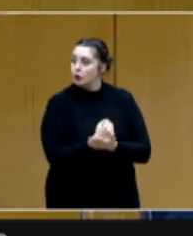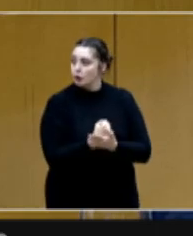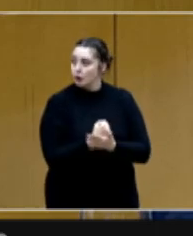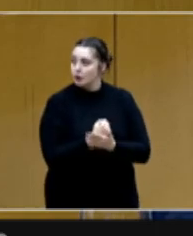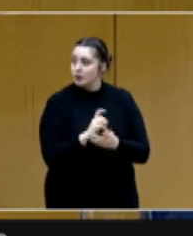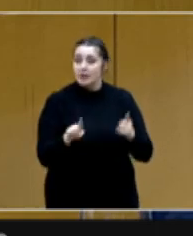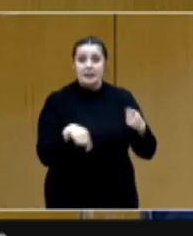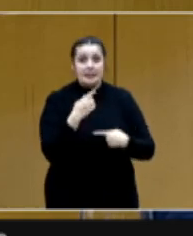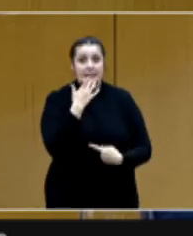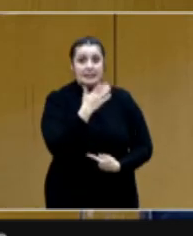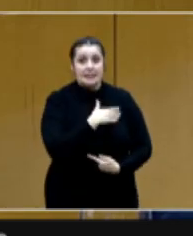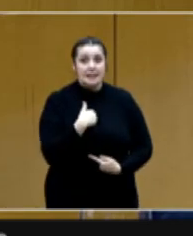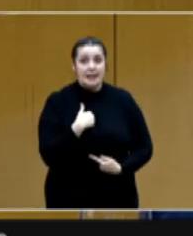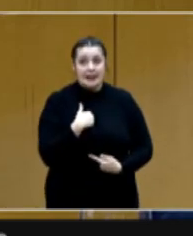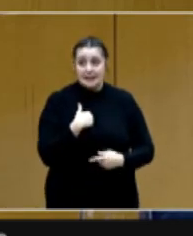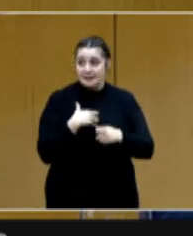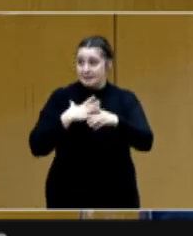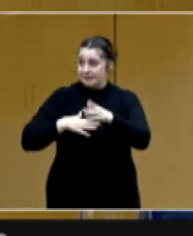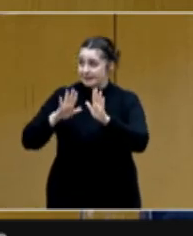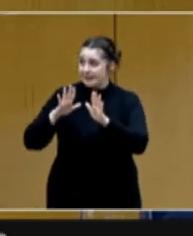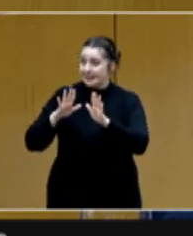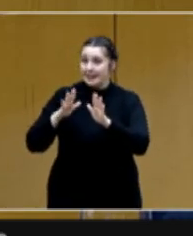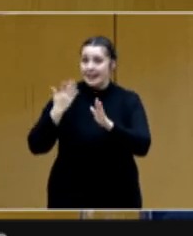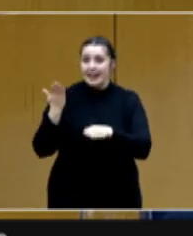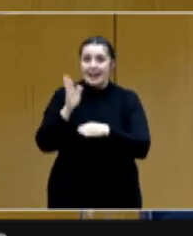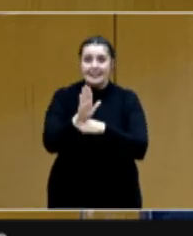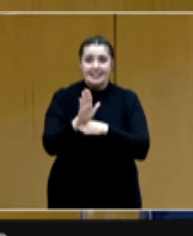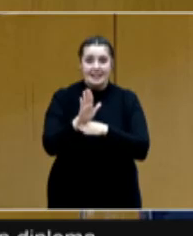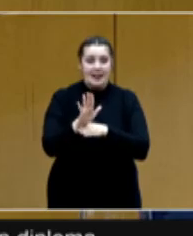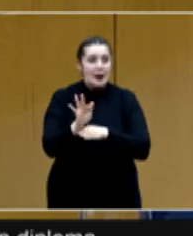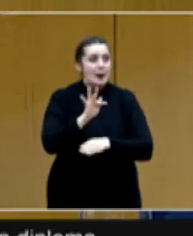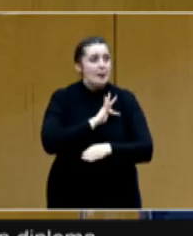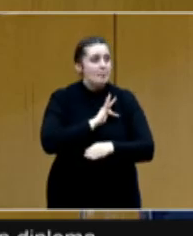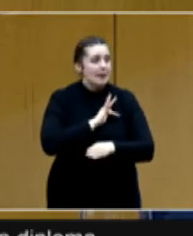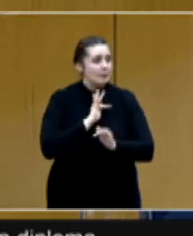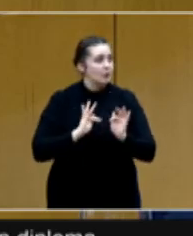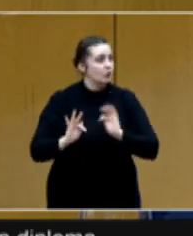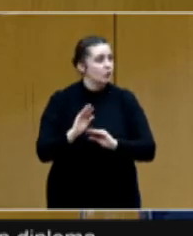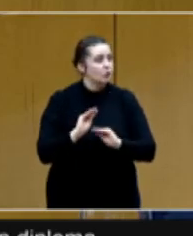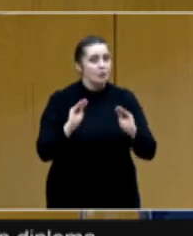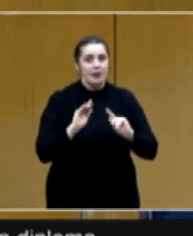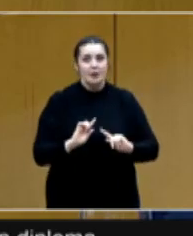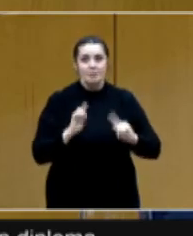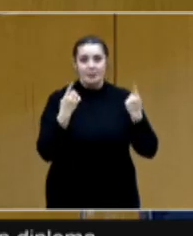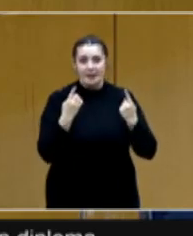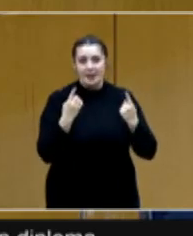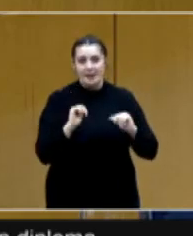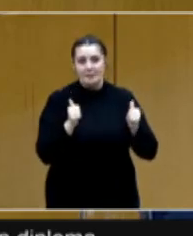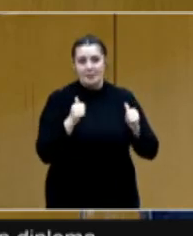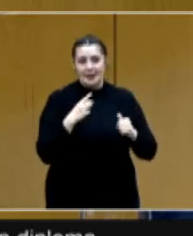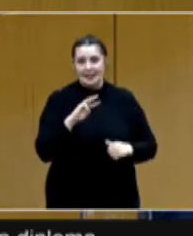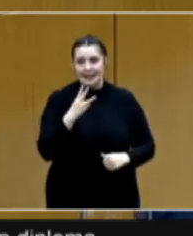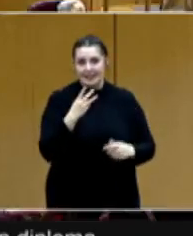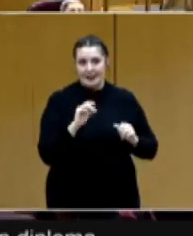cámara enseñas y muestras los premios correspondientes Empezando por el tercero Muchas gracias empieza